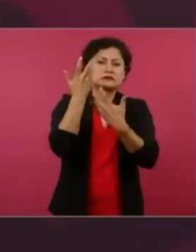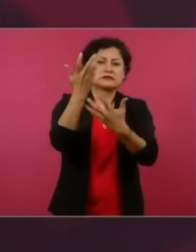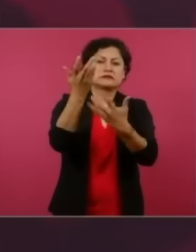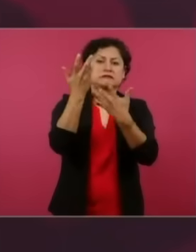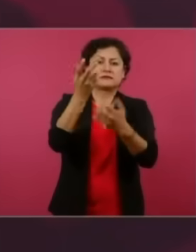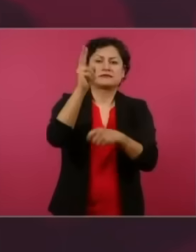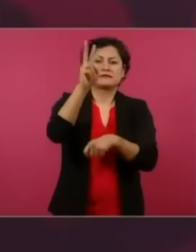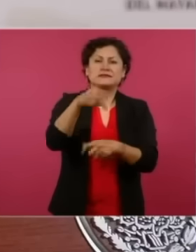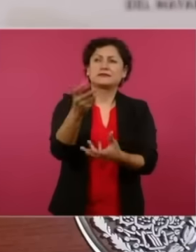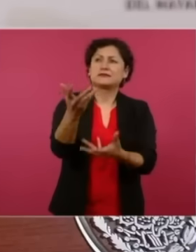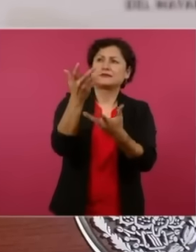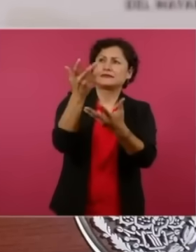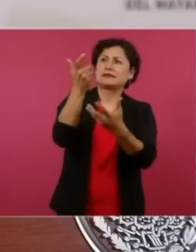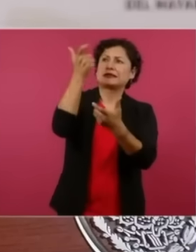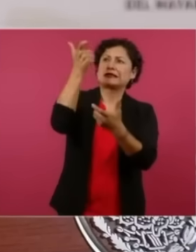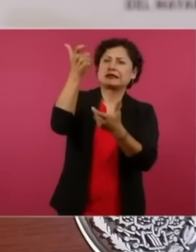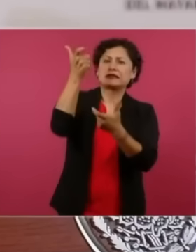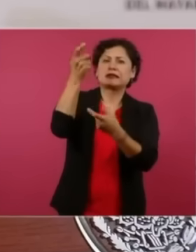obnubila el dinero.